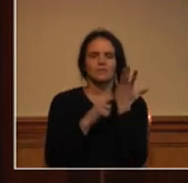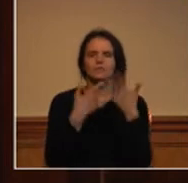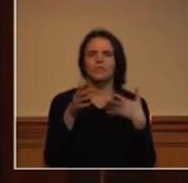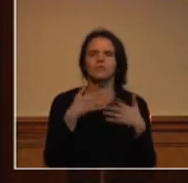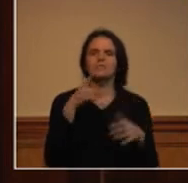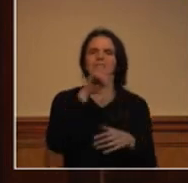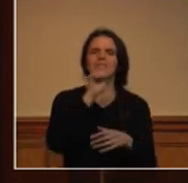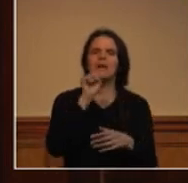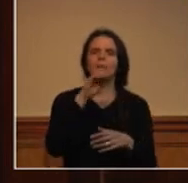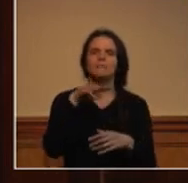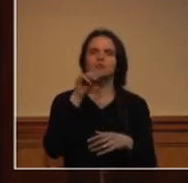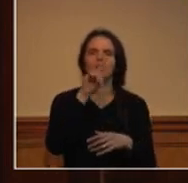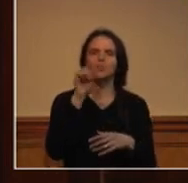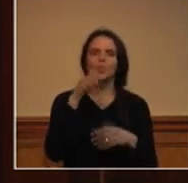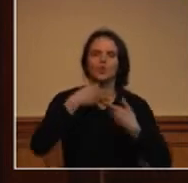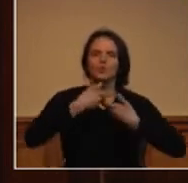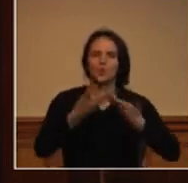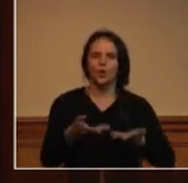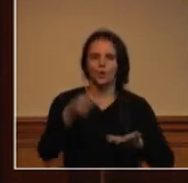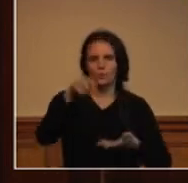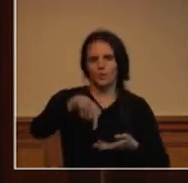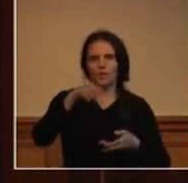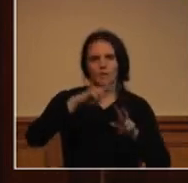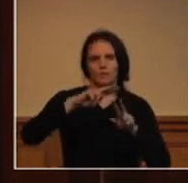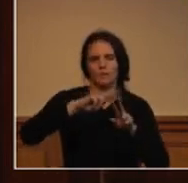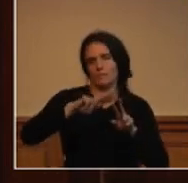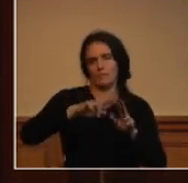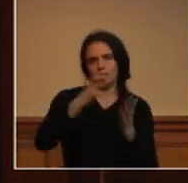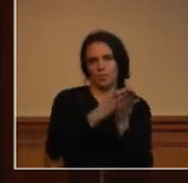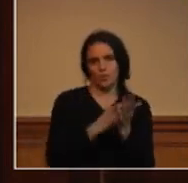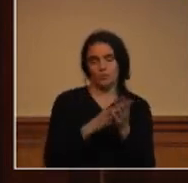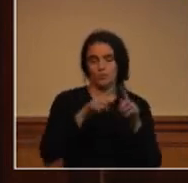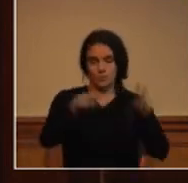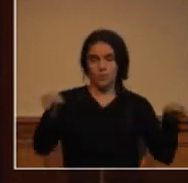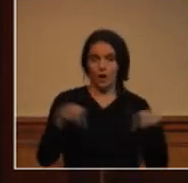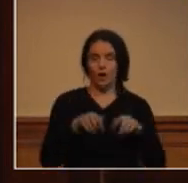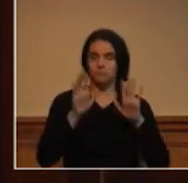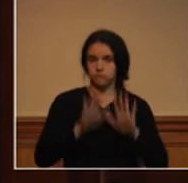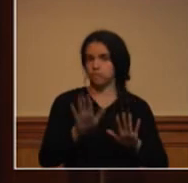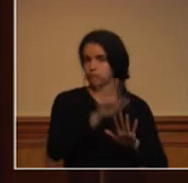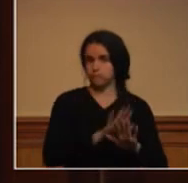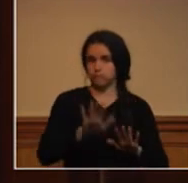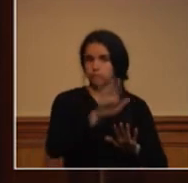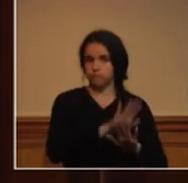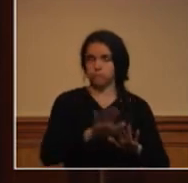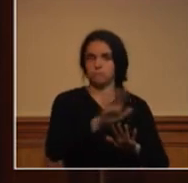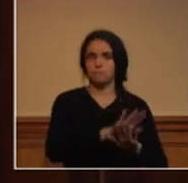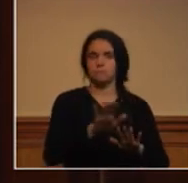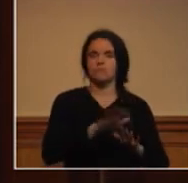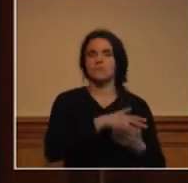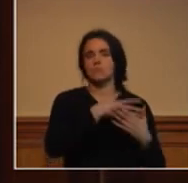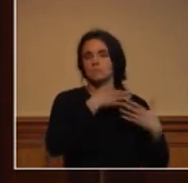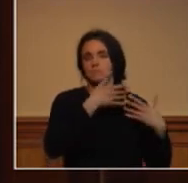donó Samsung para el proyecto. Esa aula permaneció ahí durante la fase de